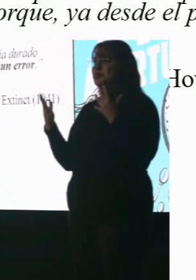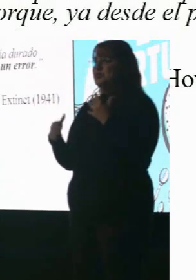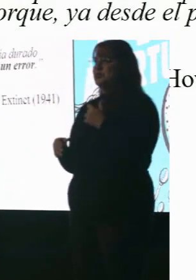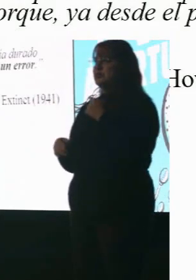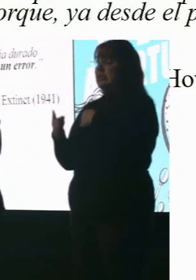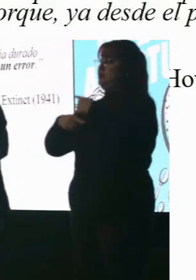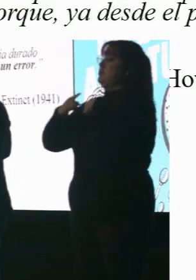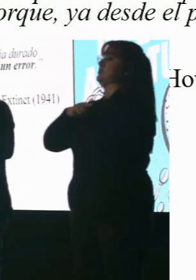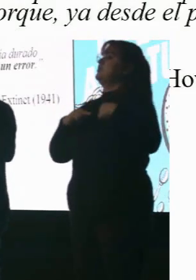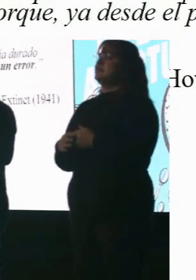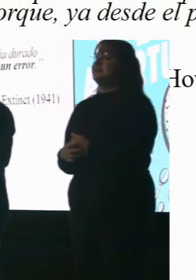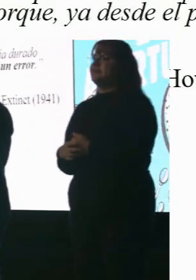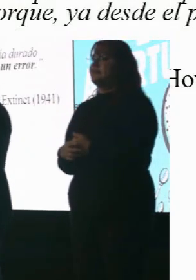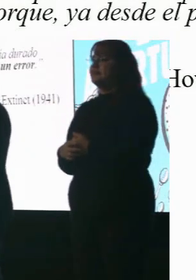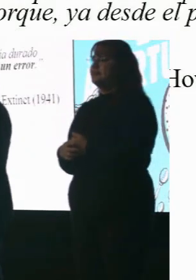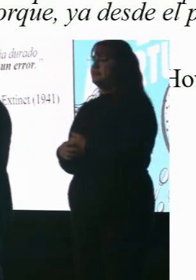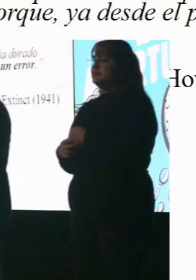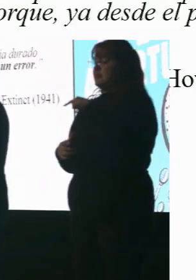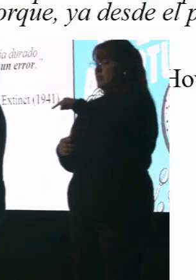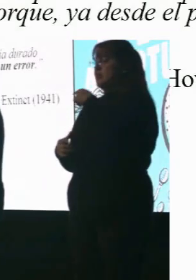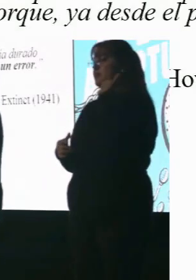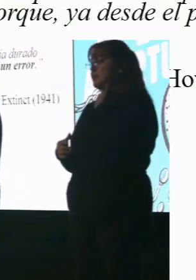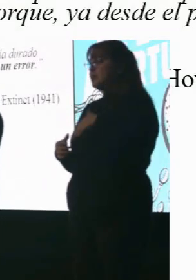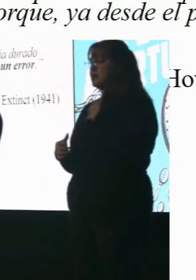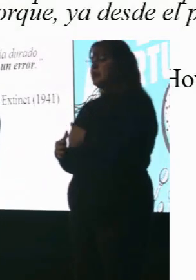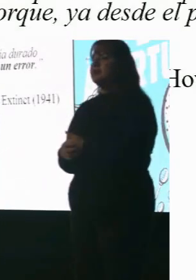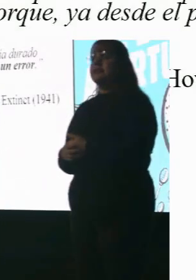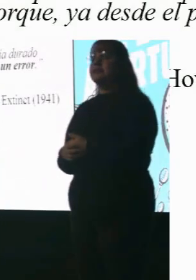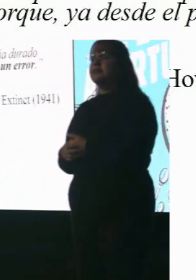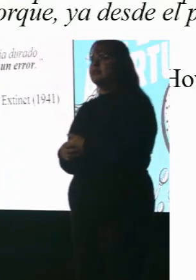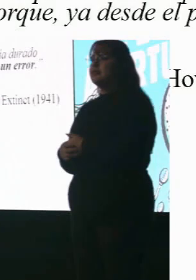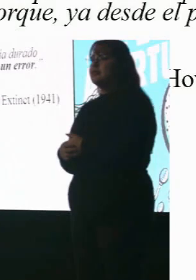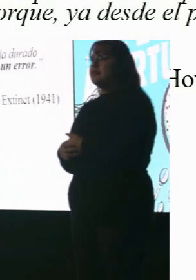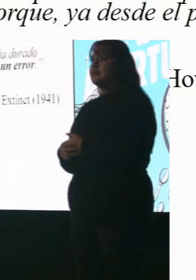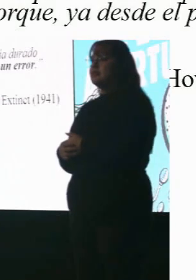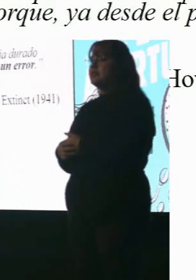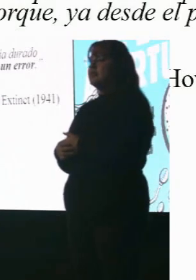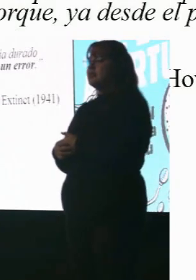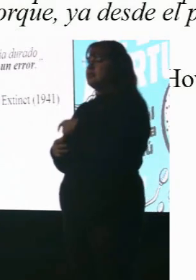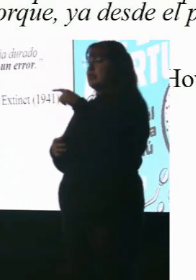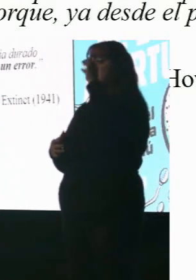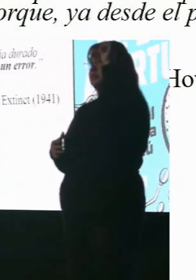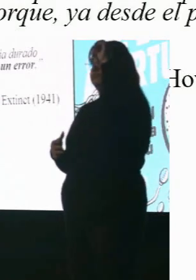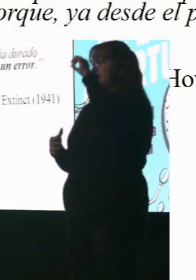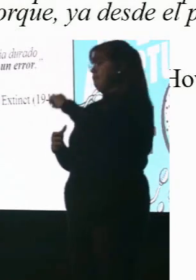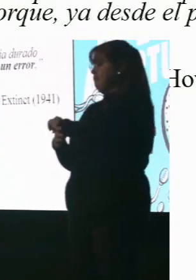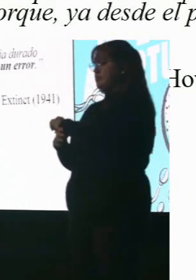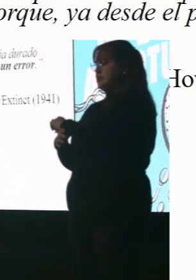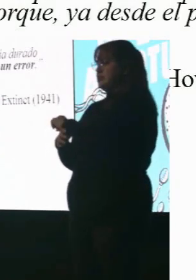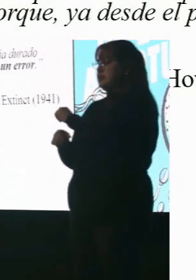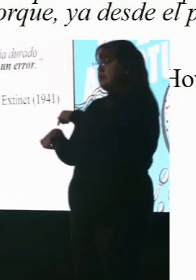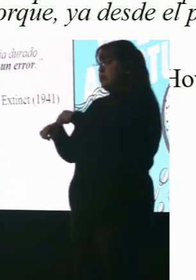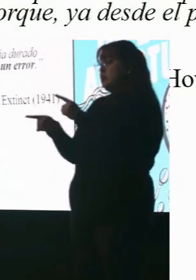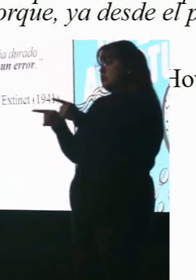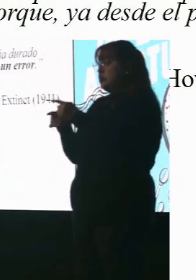histórica. Y otra de las cosas importantes es que si ese meteorito hubiera caído 30 minutos más tarde,